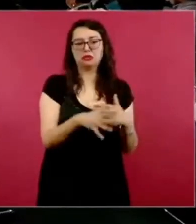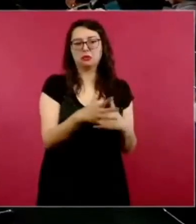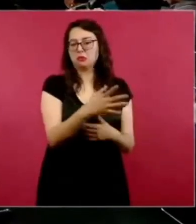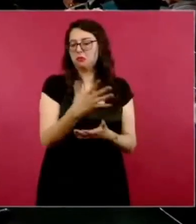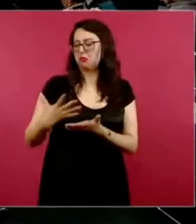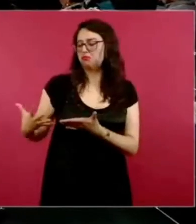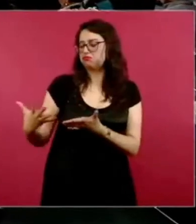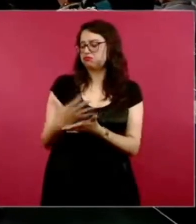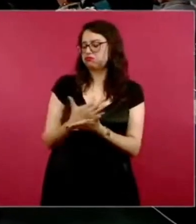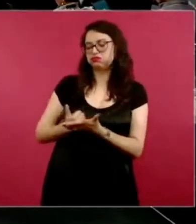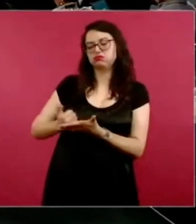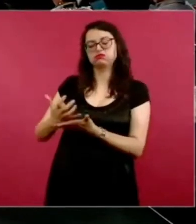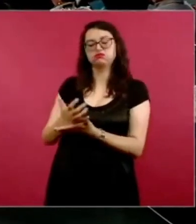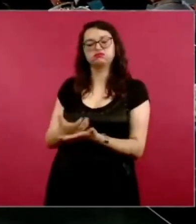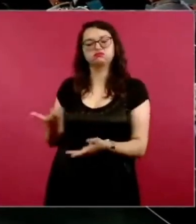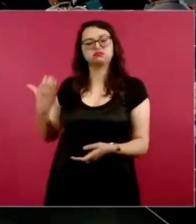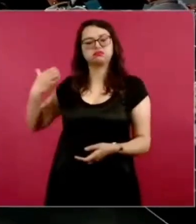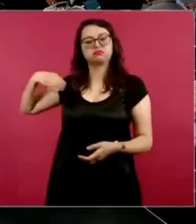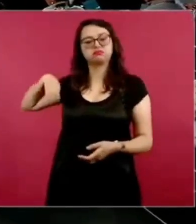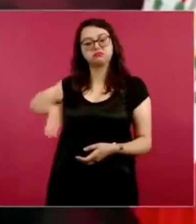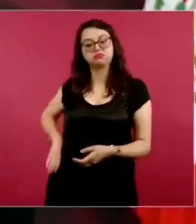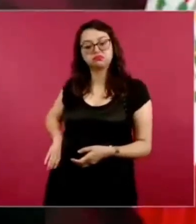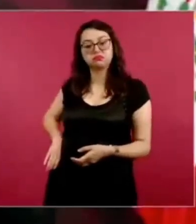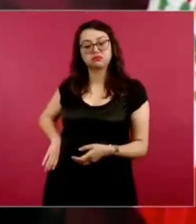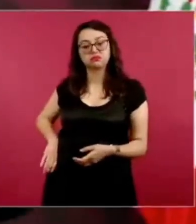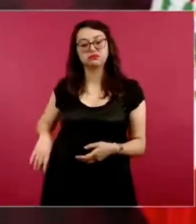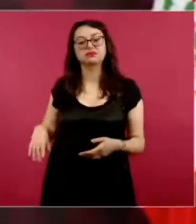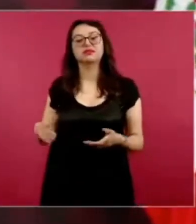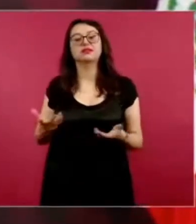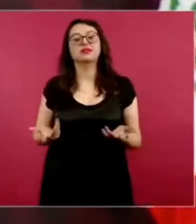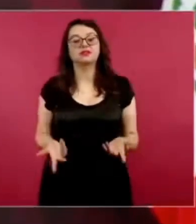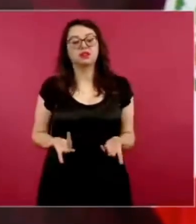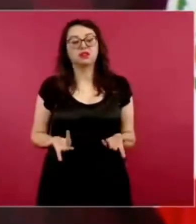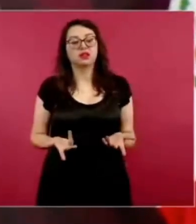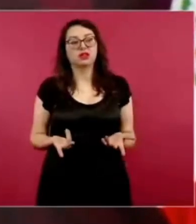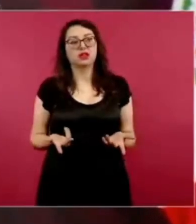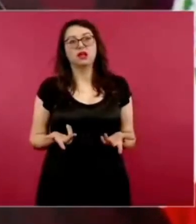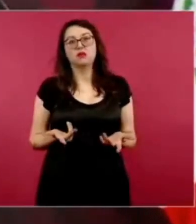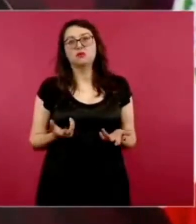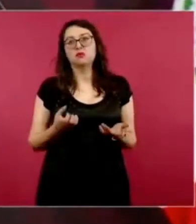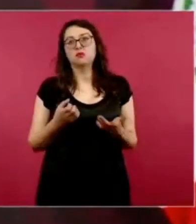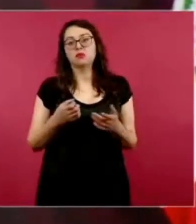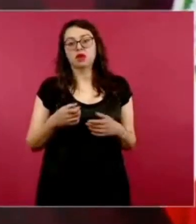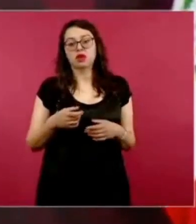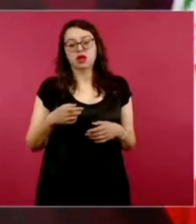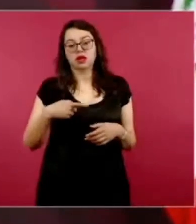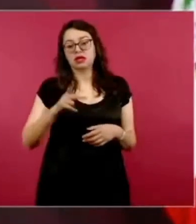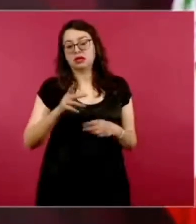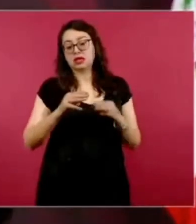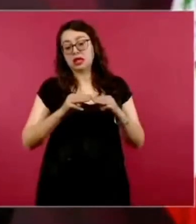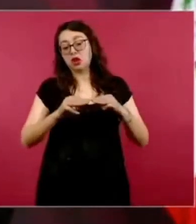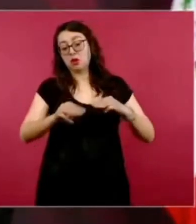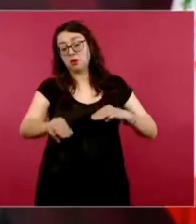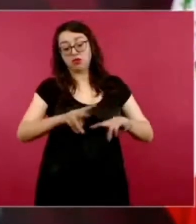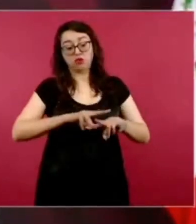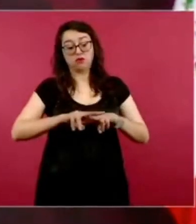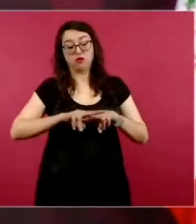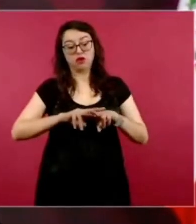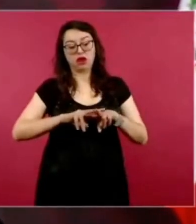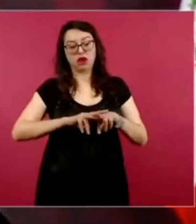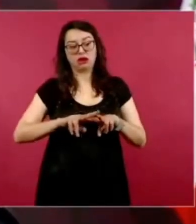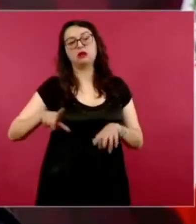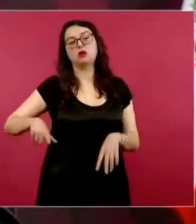A las empresas les entregaban por kilómetro un subsidio